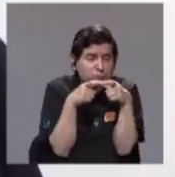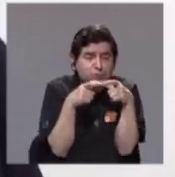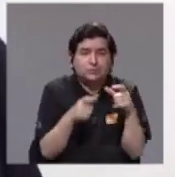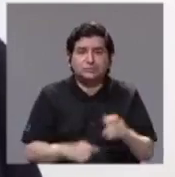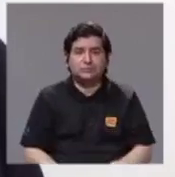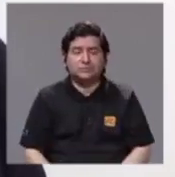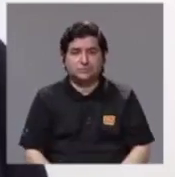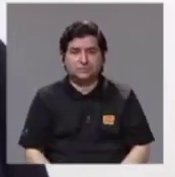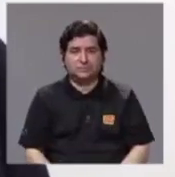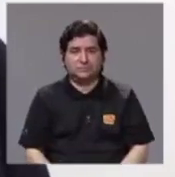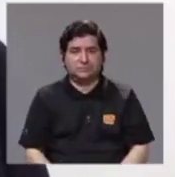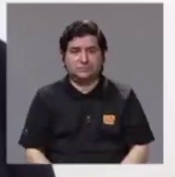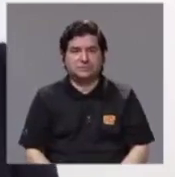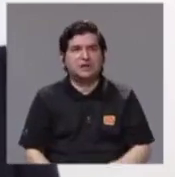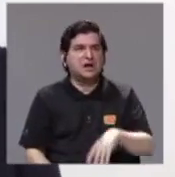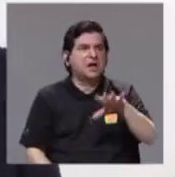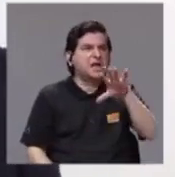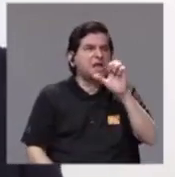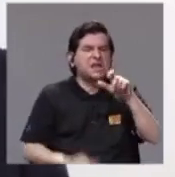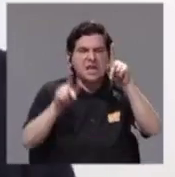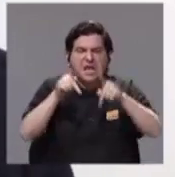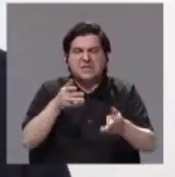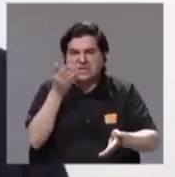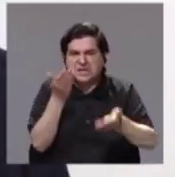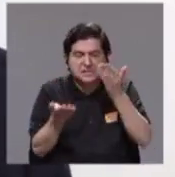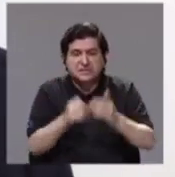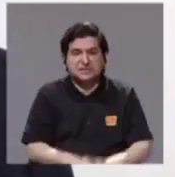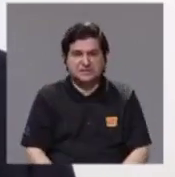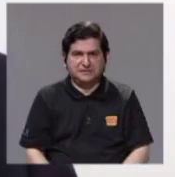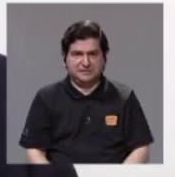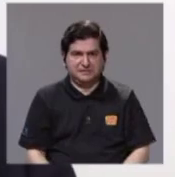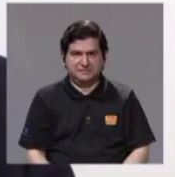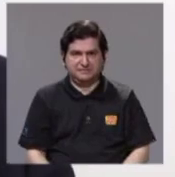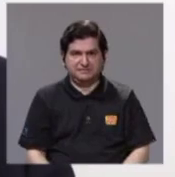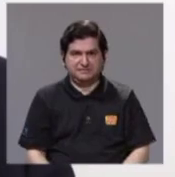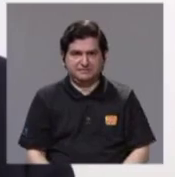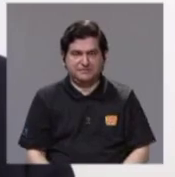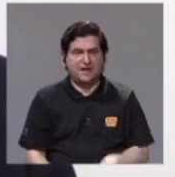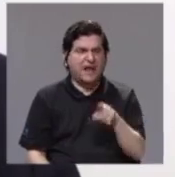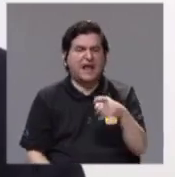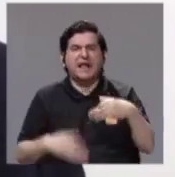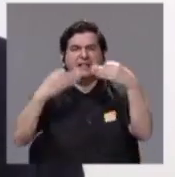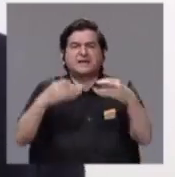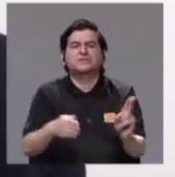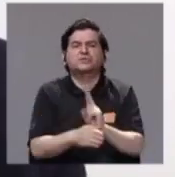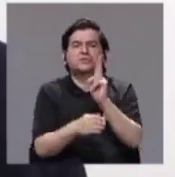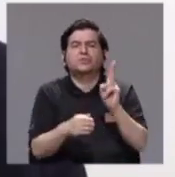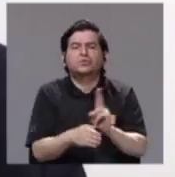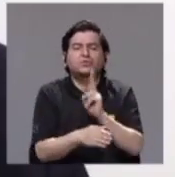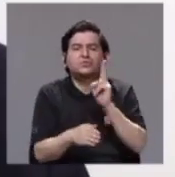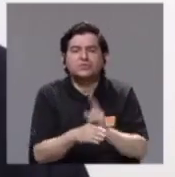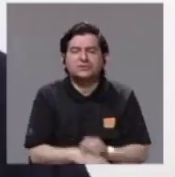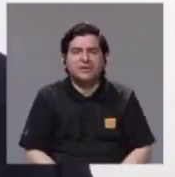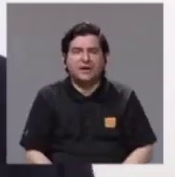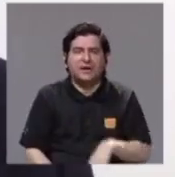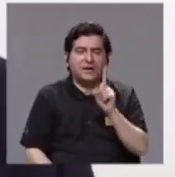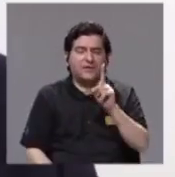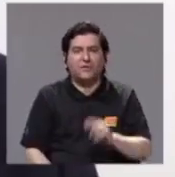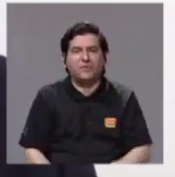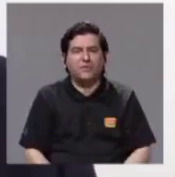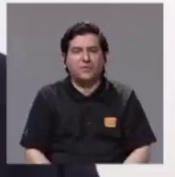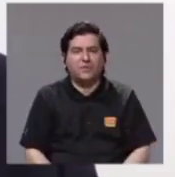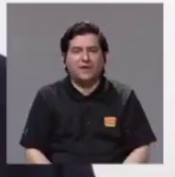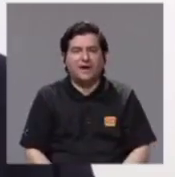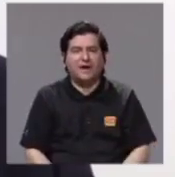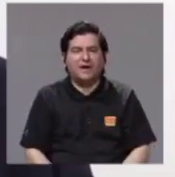muy reducido, que era de como 500 personas, como se sabe, y decidió